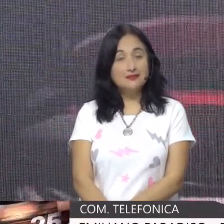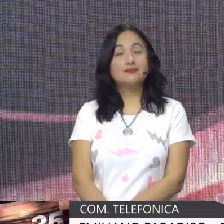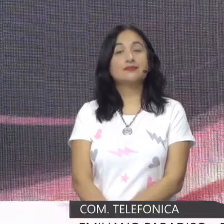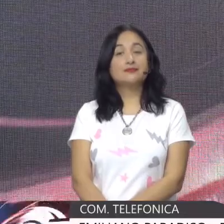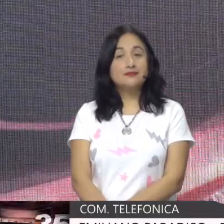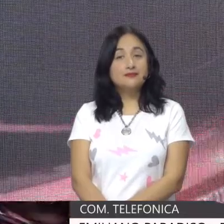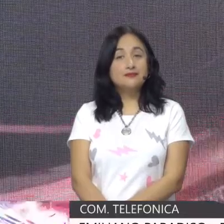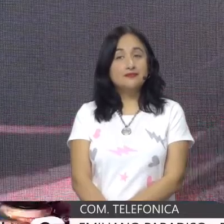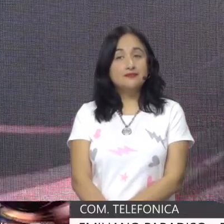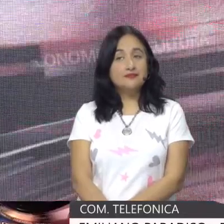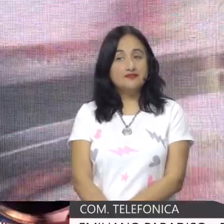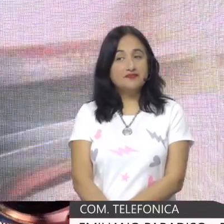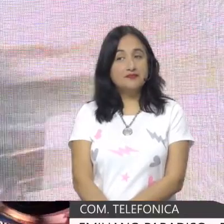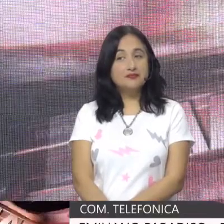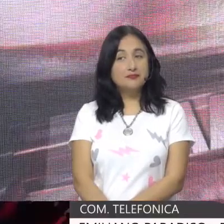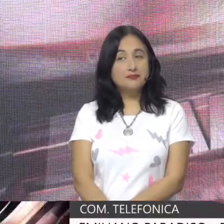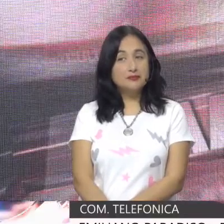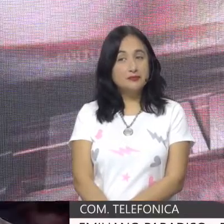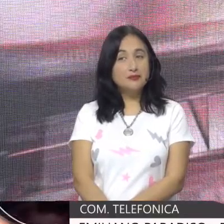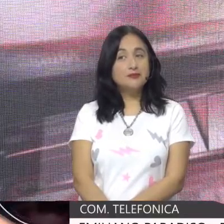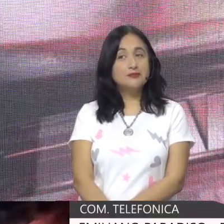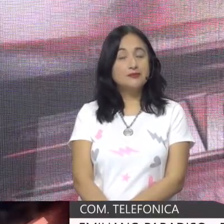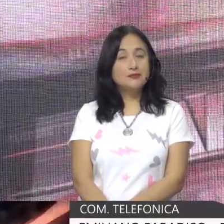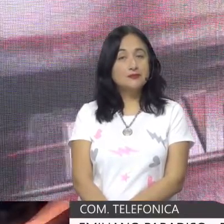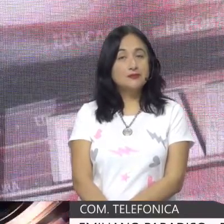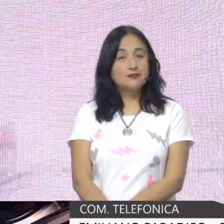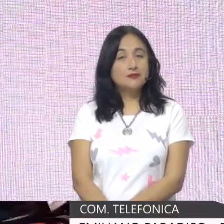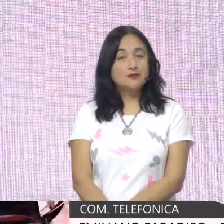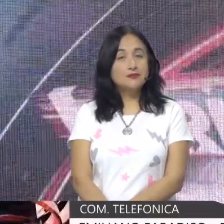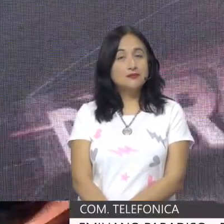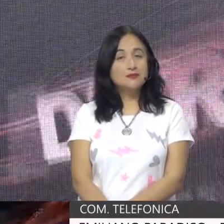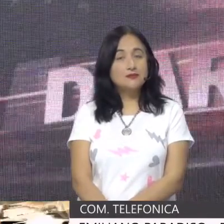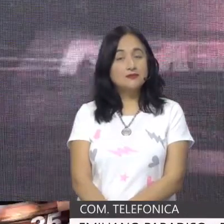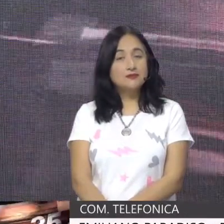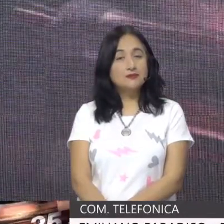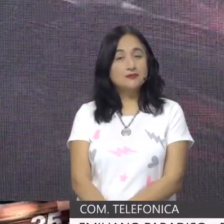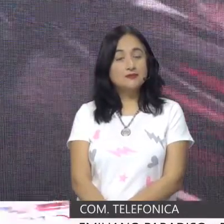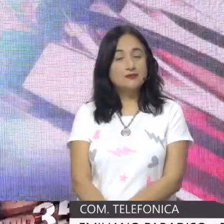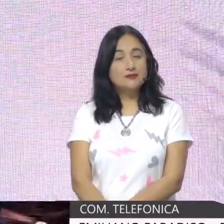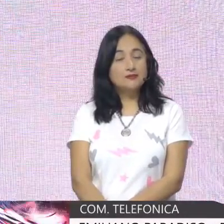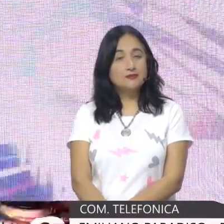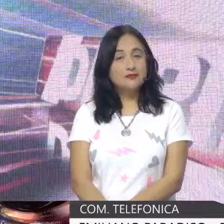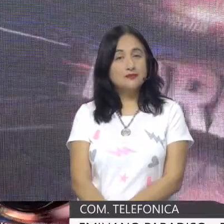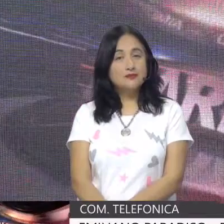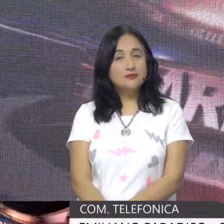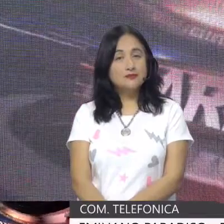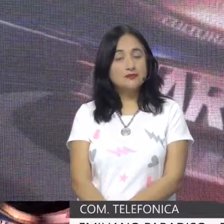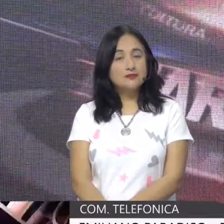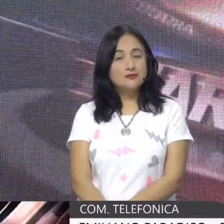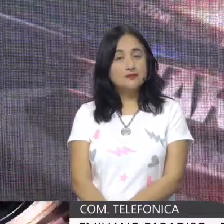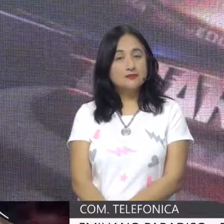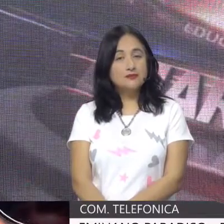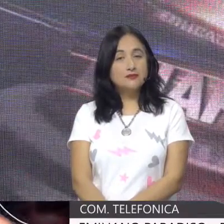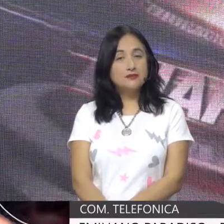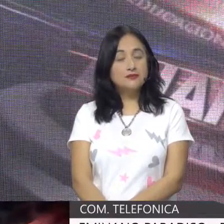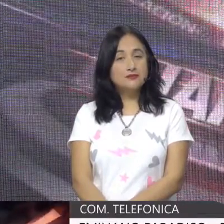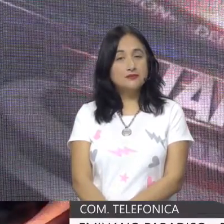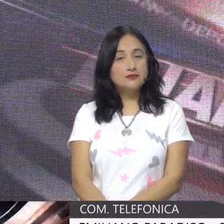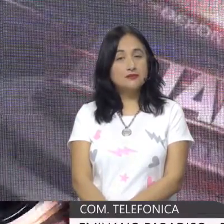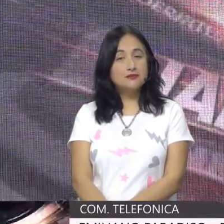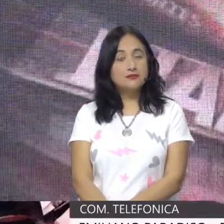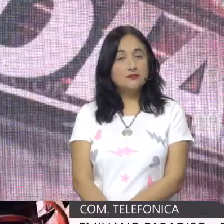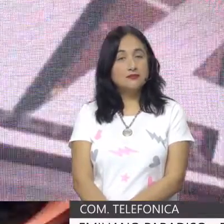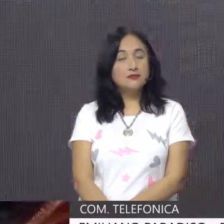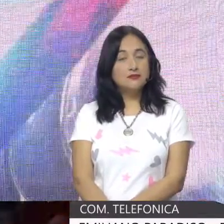www.somosjuventudes.com.ar. Ahí los chicos se tienen que registrar, hay un link, una pestaña que dice me interesa ser beneficiario de